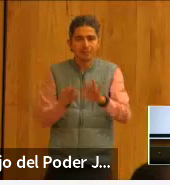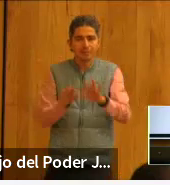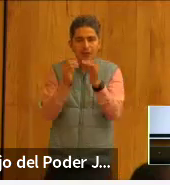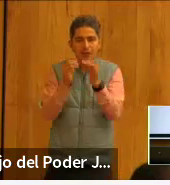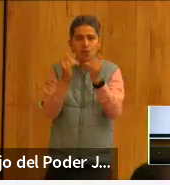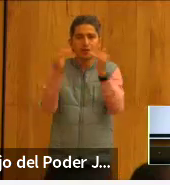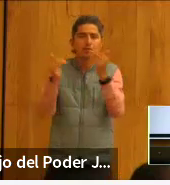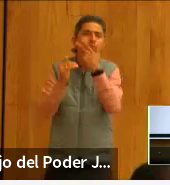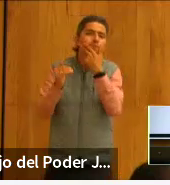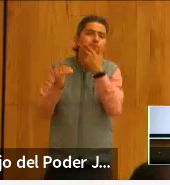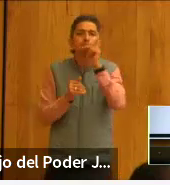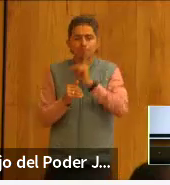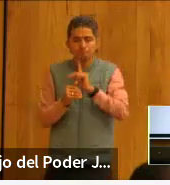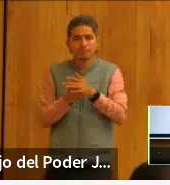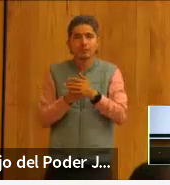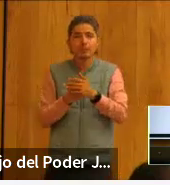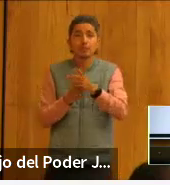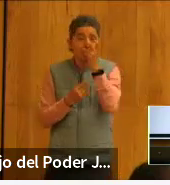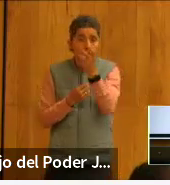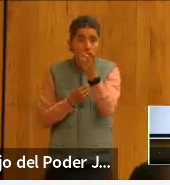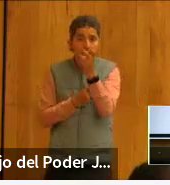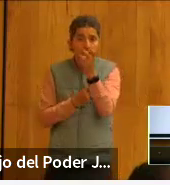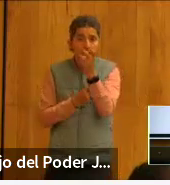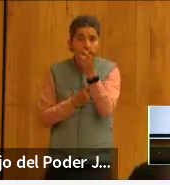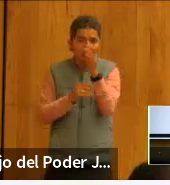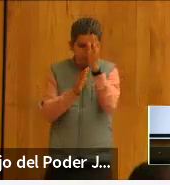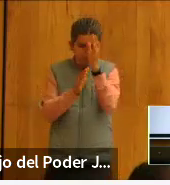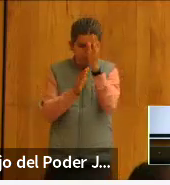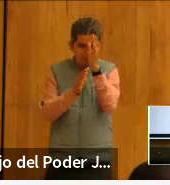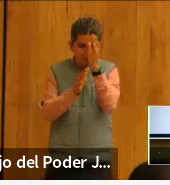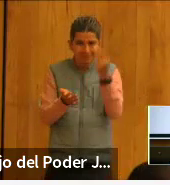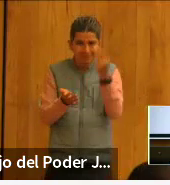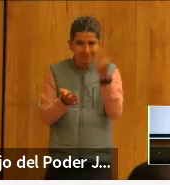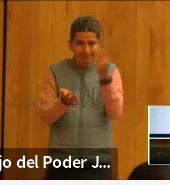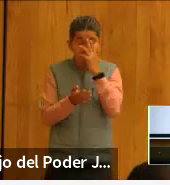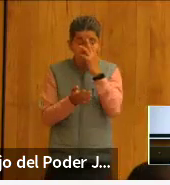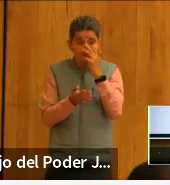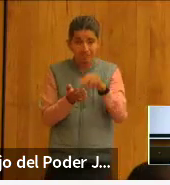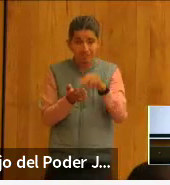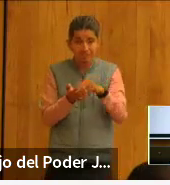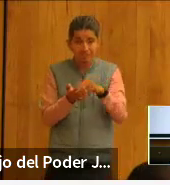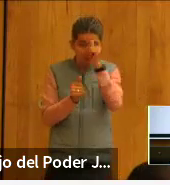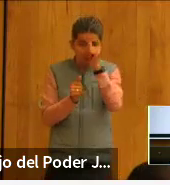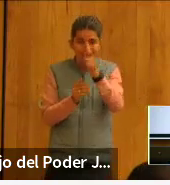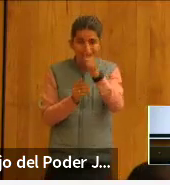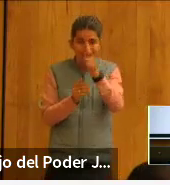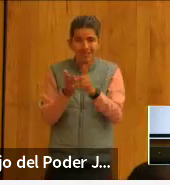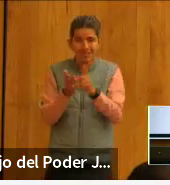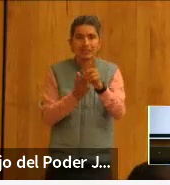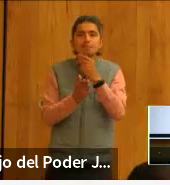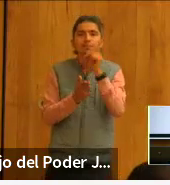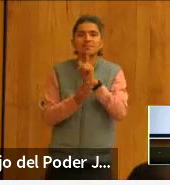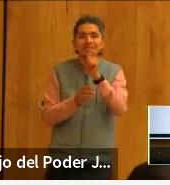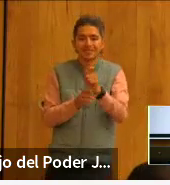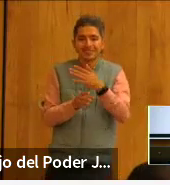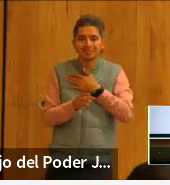entre hombres y mujeres. Por eso, en los convenios reguladores de los derechos inherentes a la